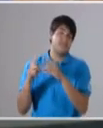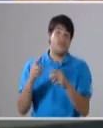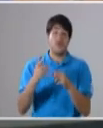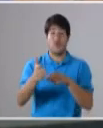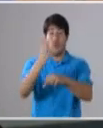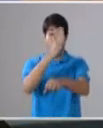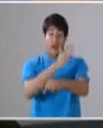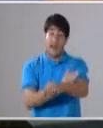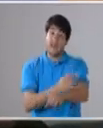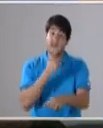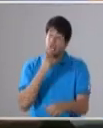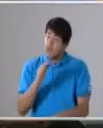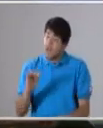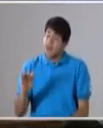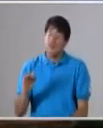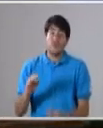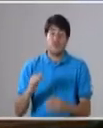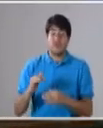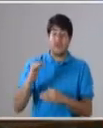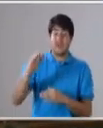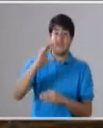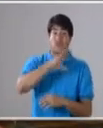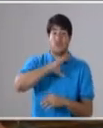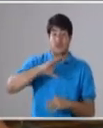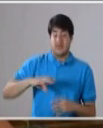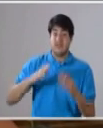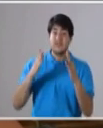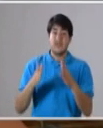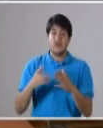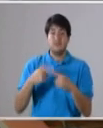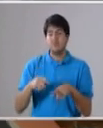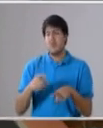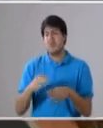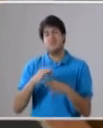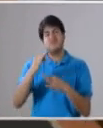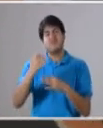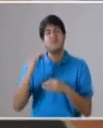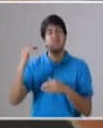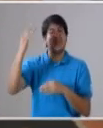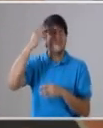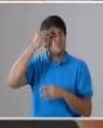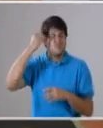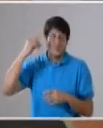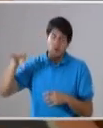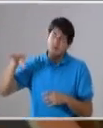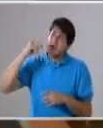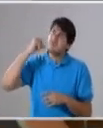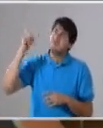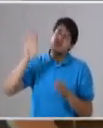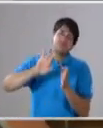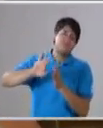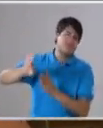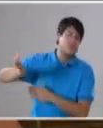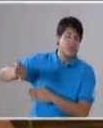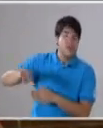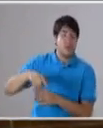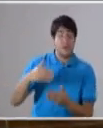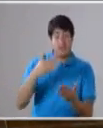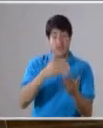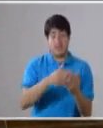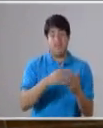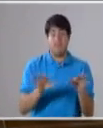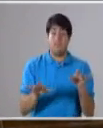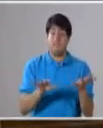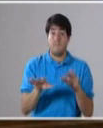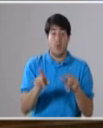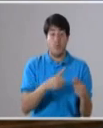del Señor. ¿Por qué razón? Porque eso es atractivo y eso es lo que anda buscando el mundo. Entonces, yo le digo a usted, discernamos, y le